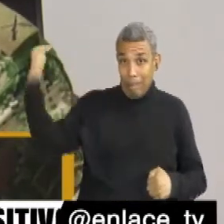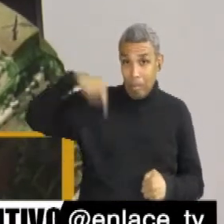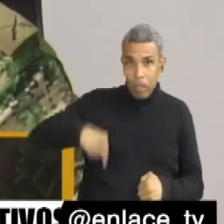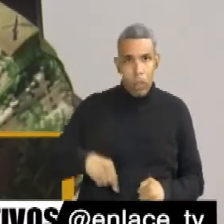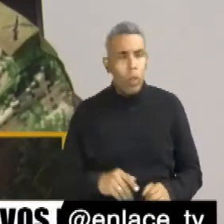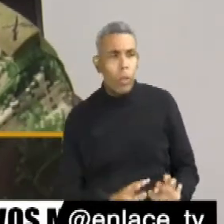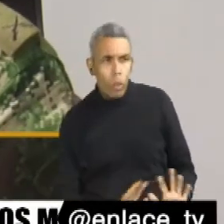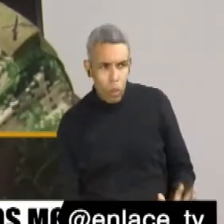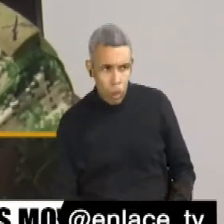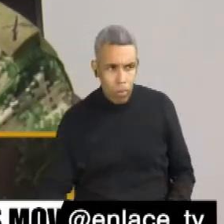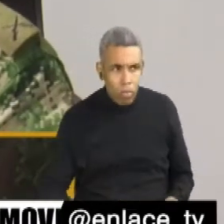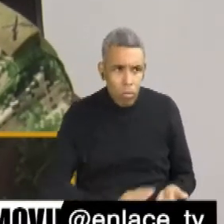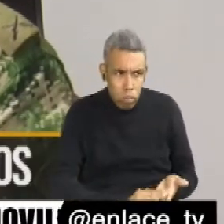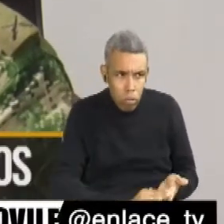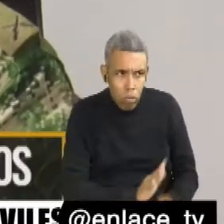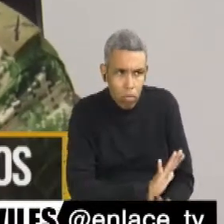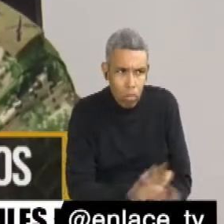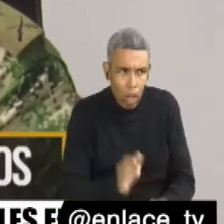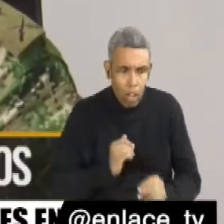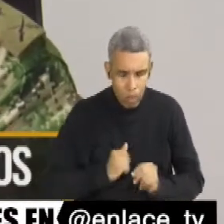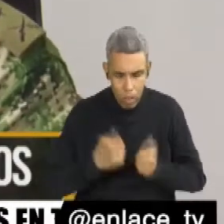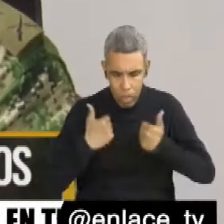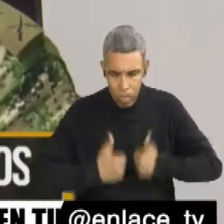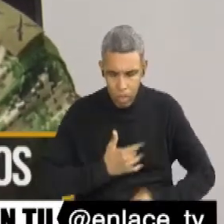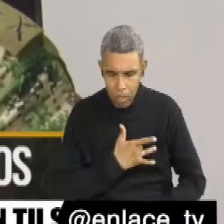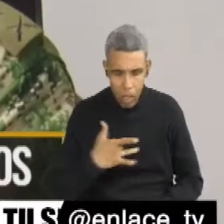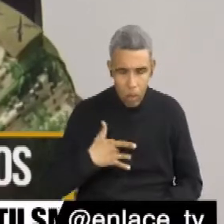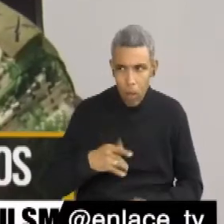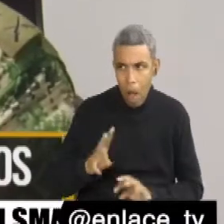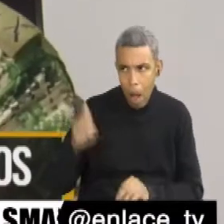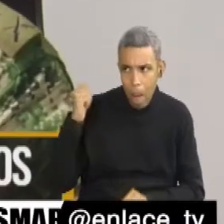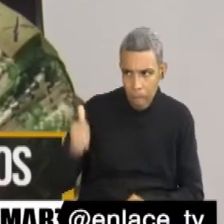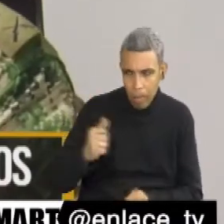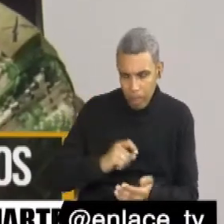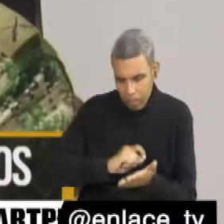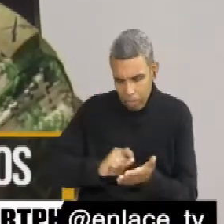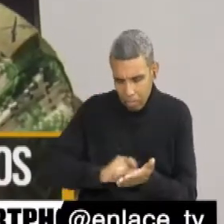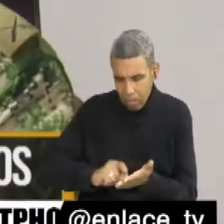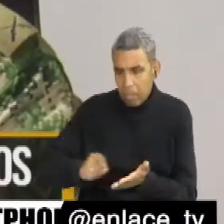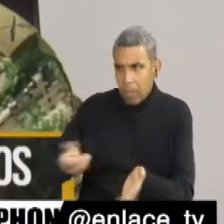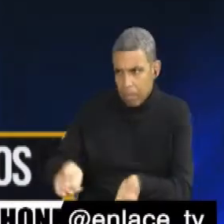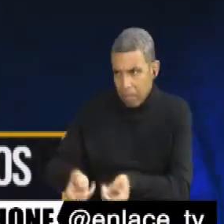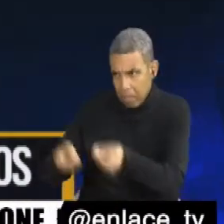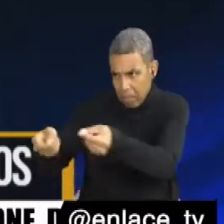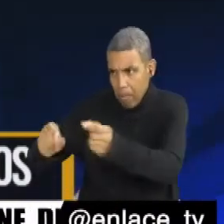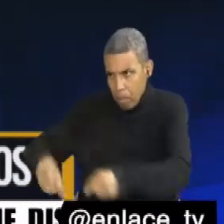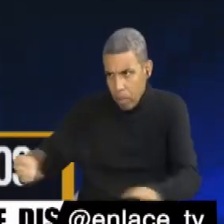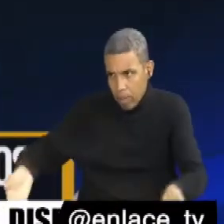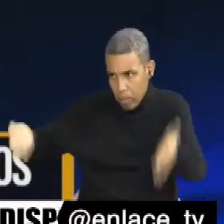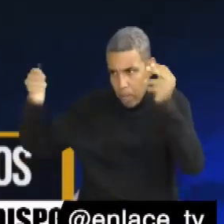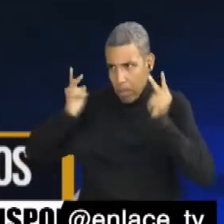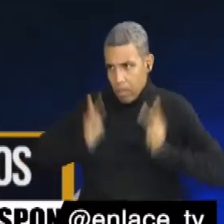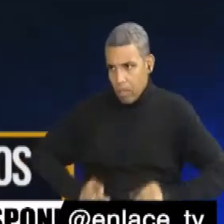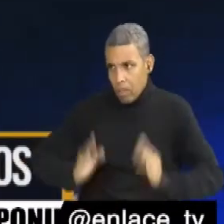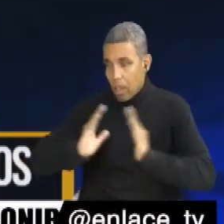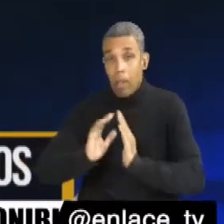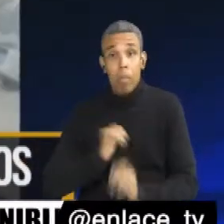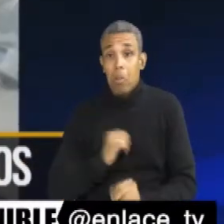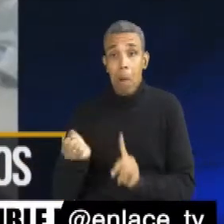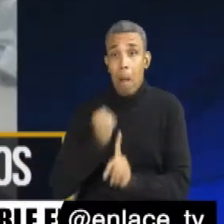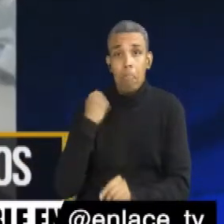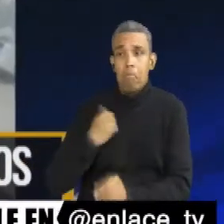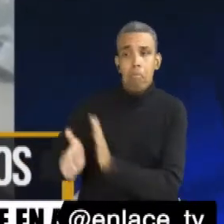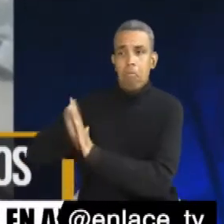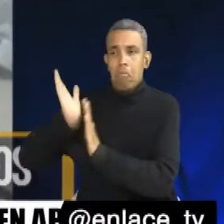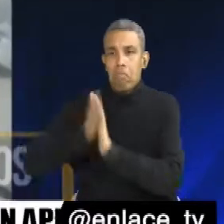decirles, bueno, les vamos a dar el permiso, pero cada uno siguió normal para sus casas. Según el comandante, la forma como actuaron los soldados para curarse